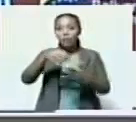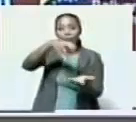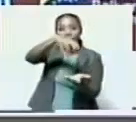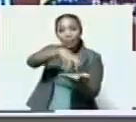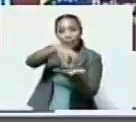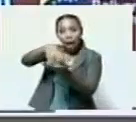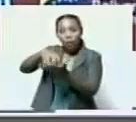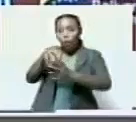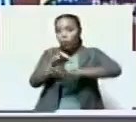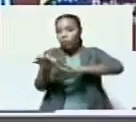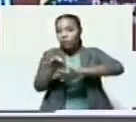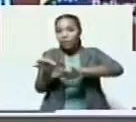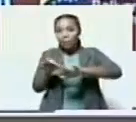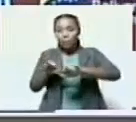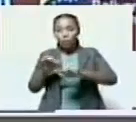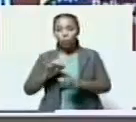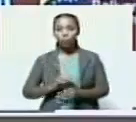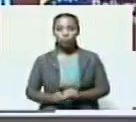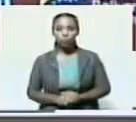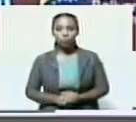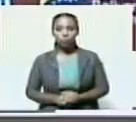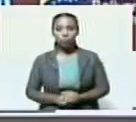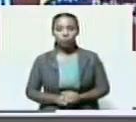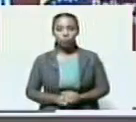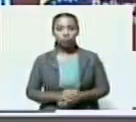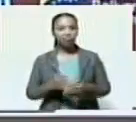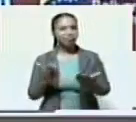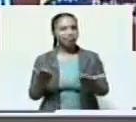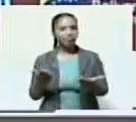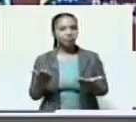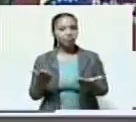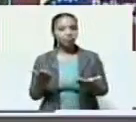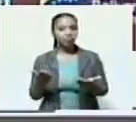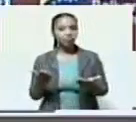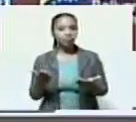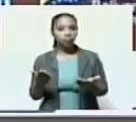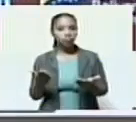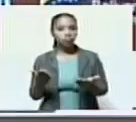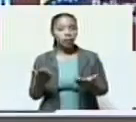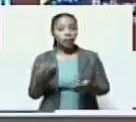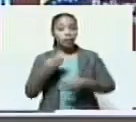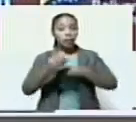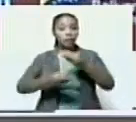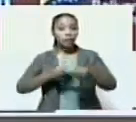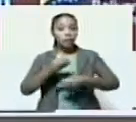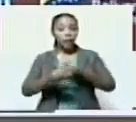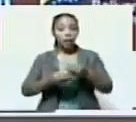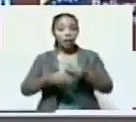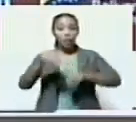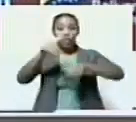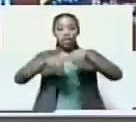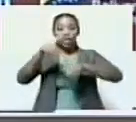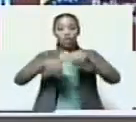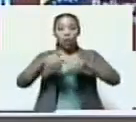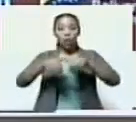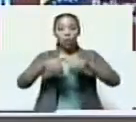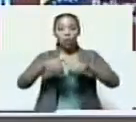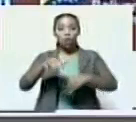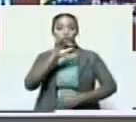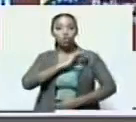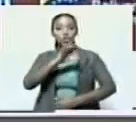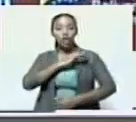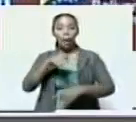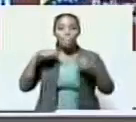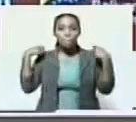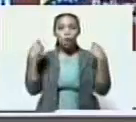y municipales, que preponderaron pues el voto, la soberanía